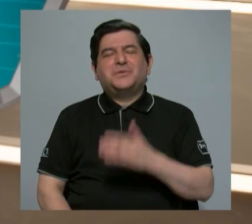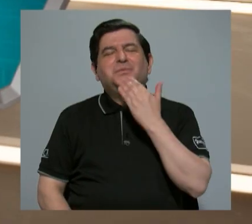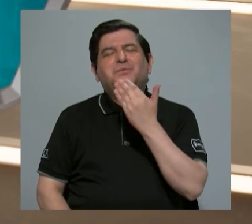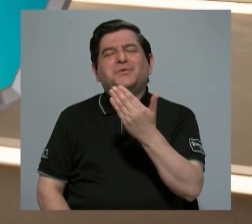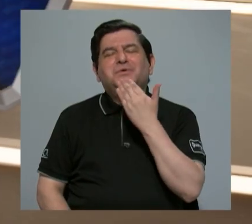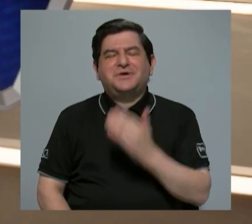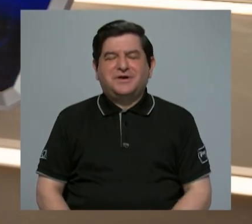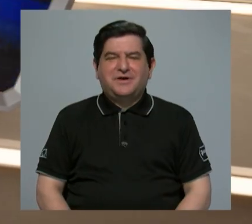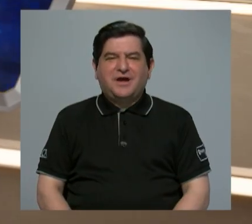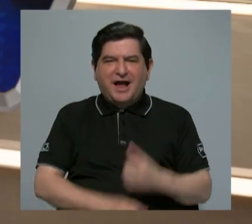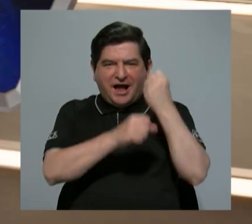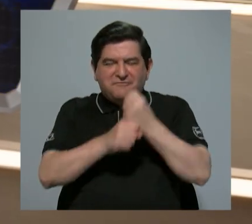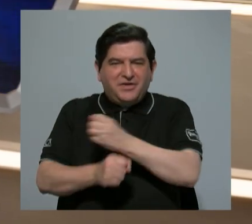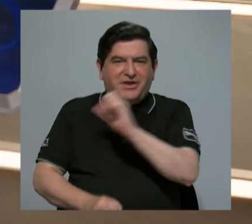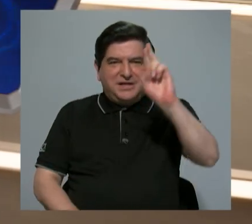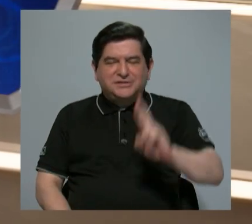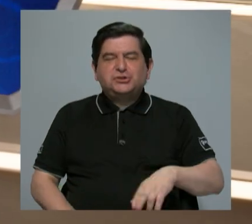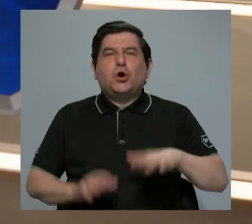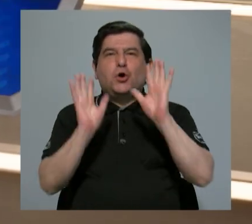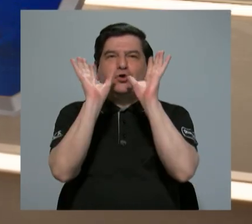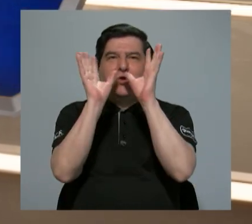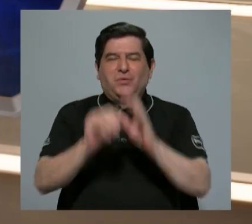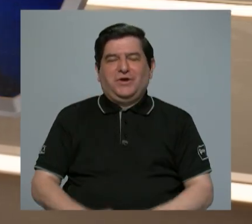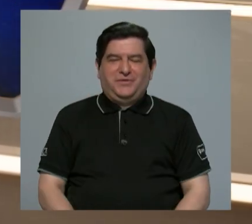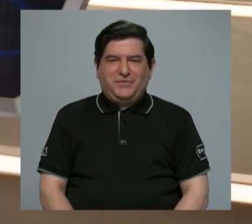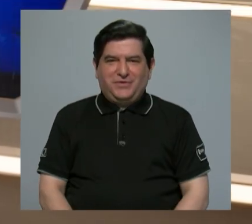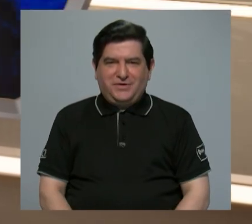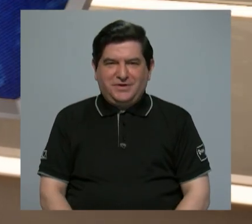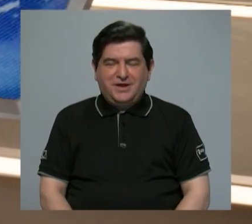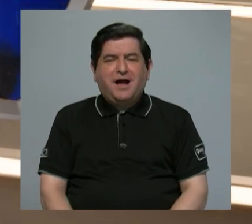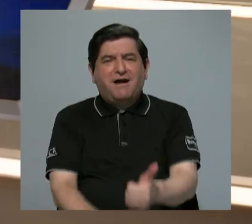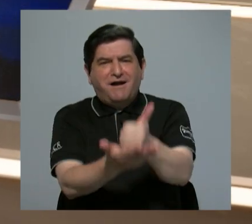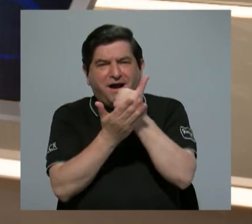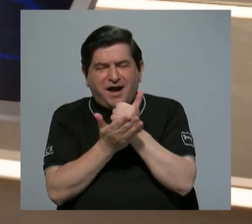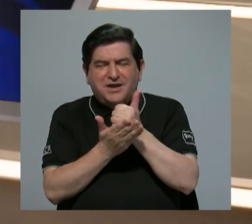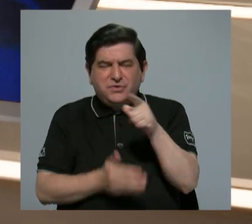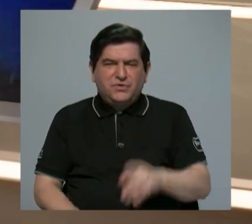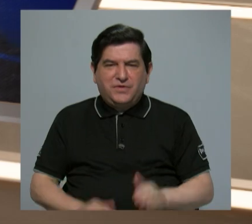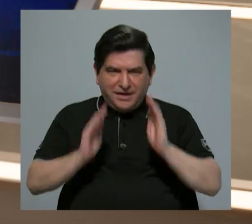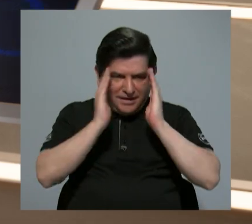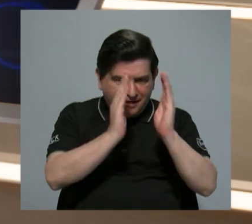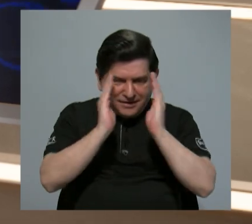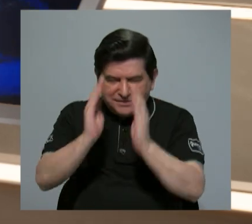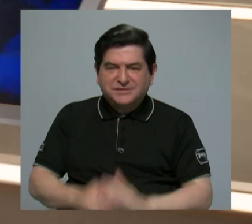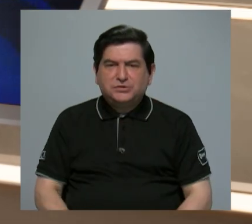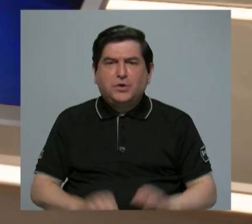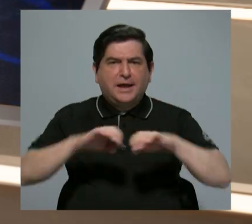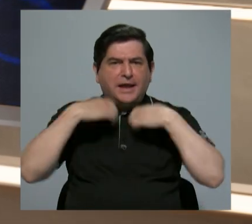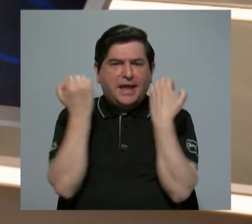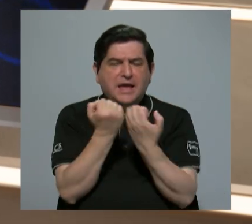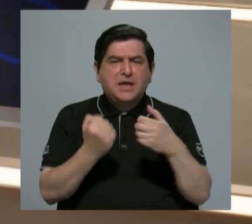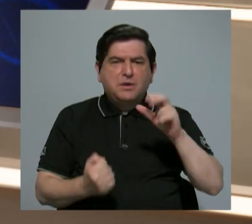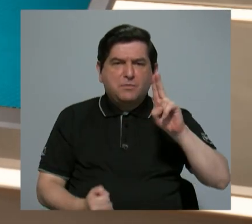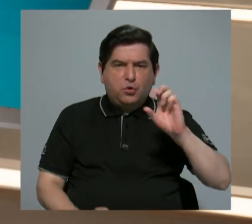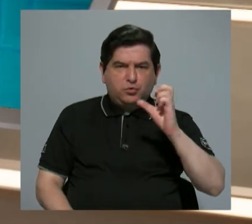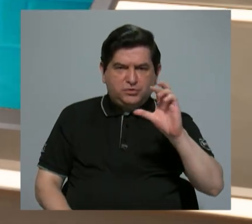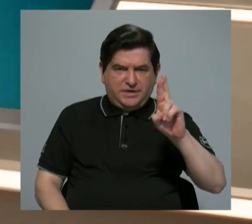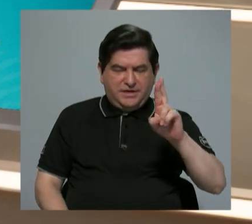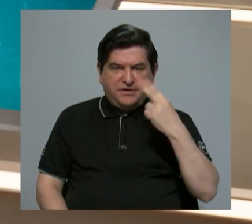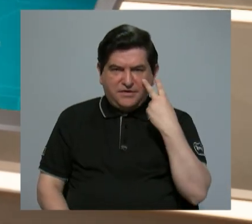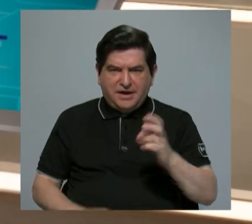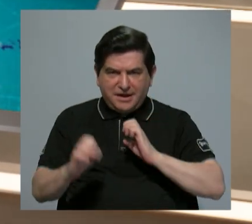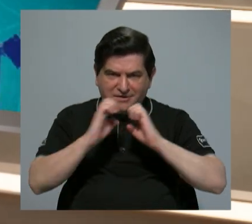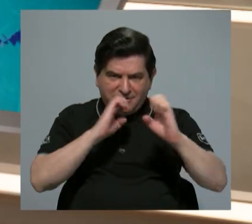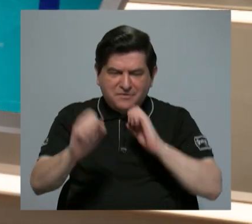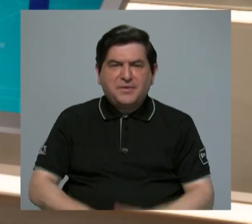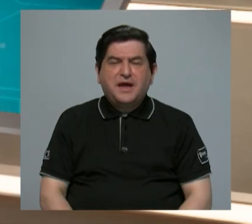Agradecerle a la Federación Costarricense de Voleibol, la FECOVOL, por su colaboración en esta cobertura. Profe, un equipo de la UCR que, como veíamos en la